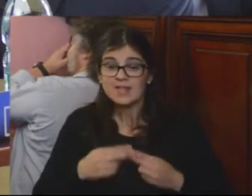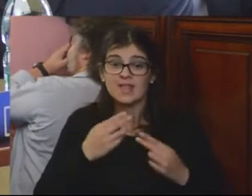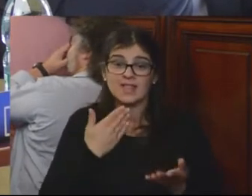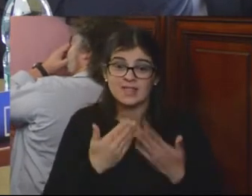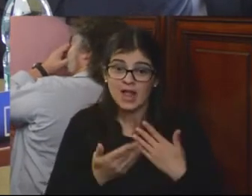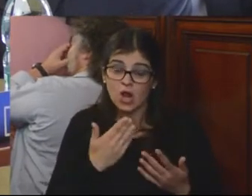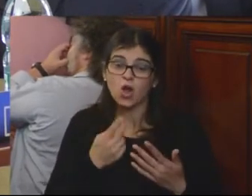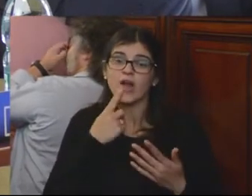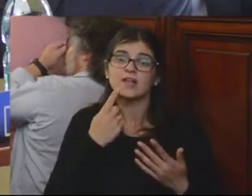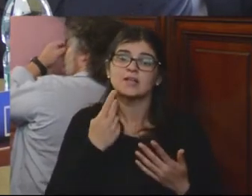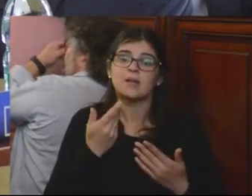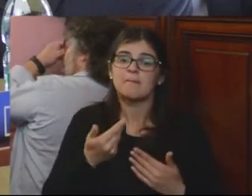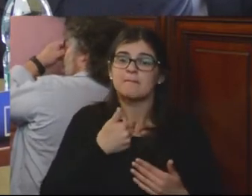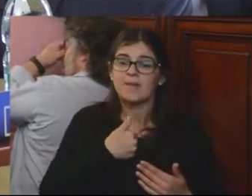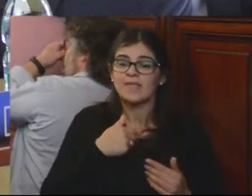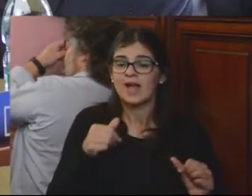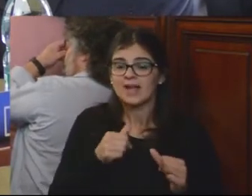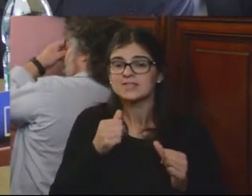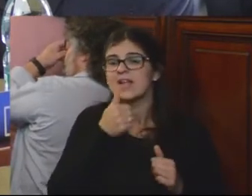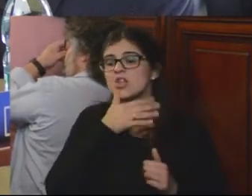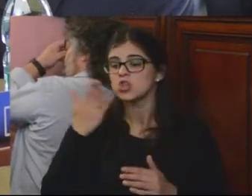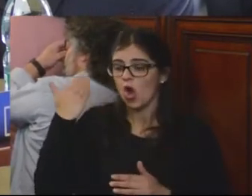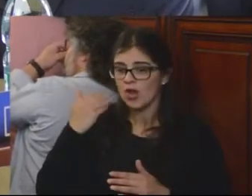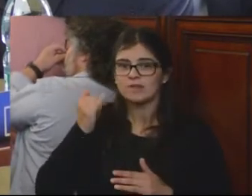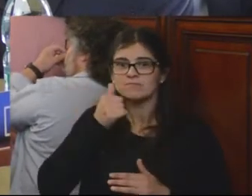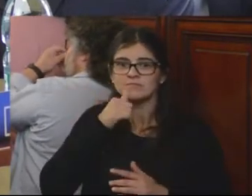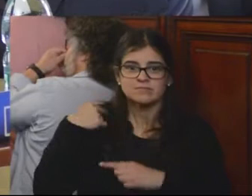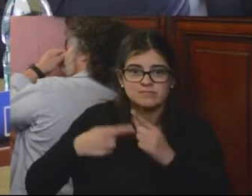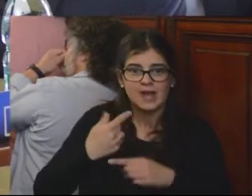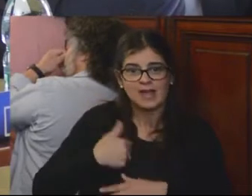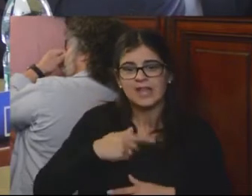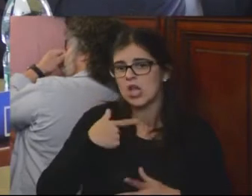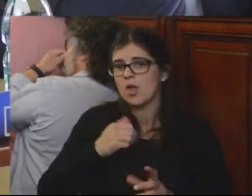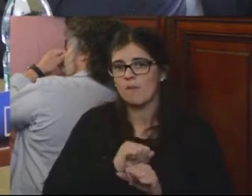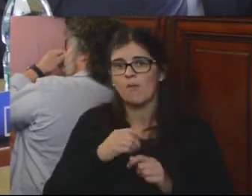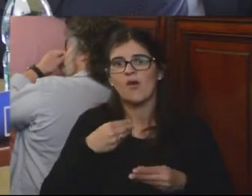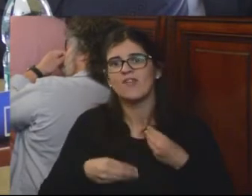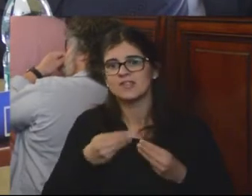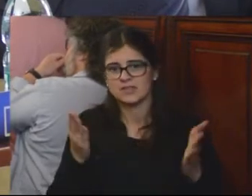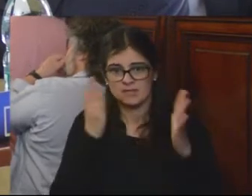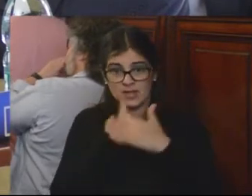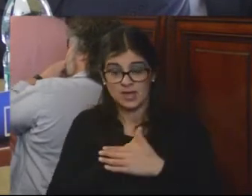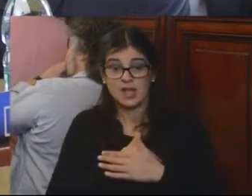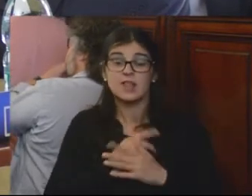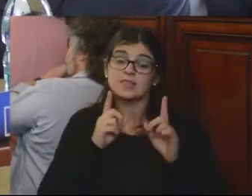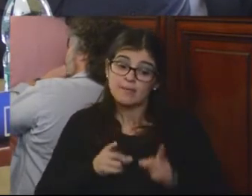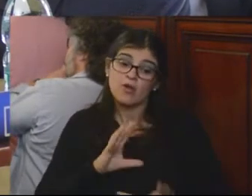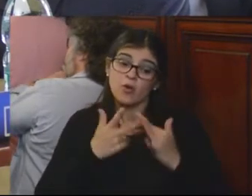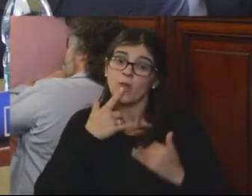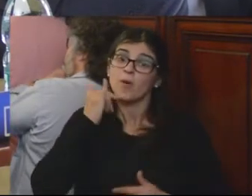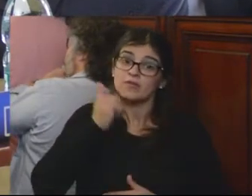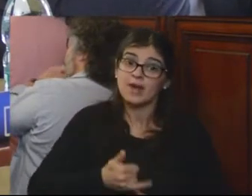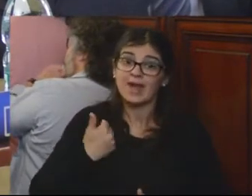negación de aquel periodo aciago de la historia argentina y eso somos inflexibles como también lo hacemos en afirmar que en